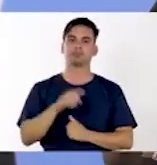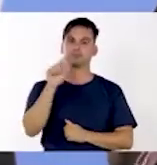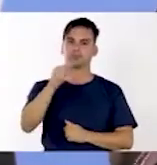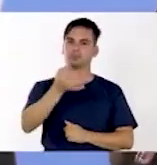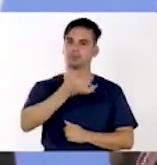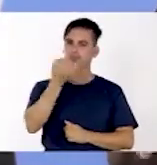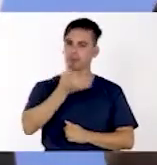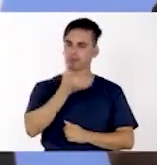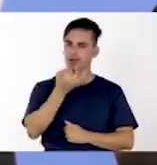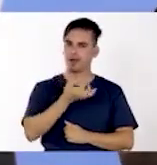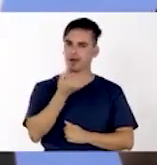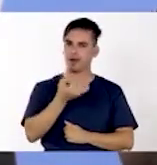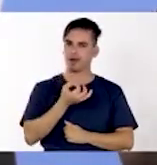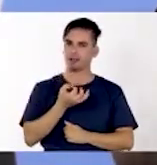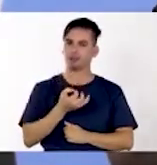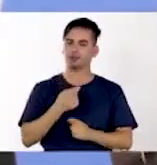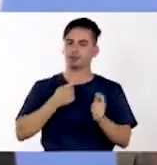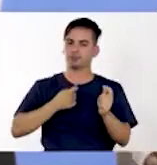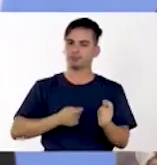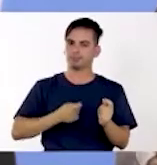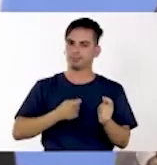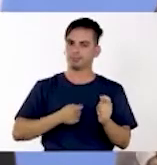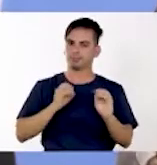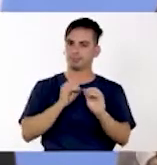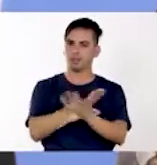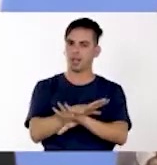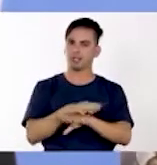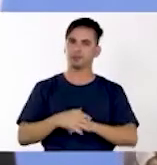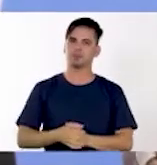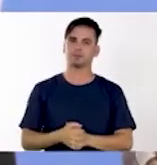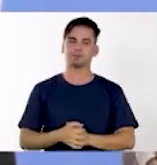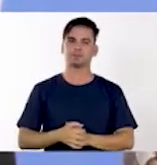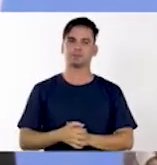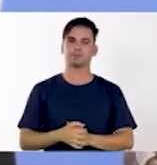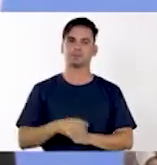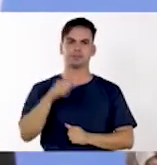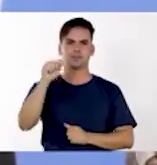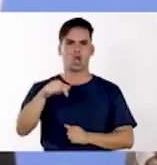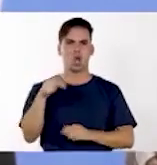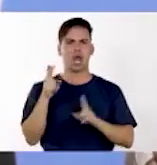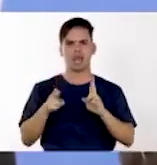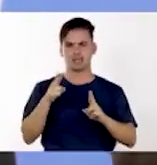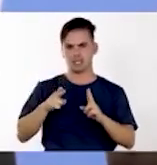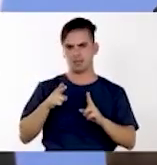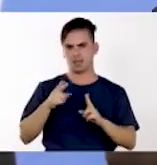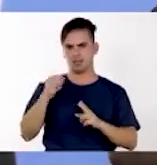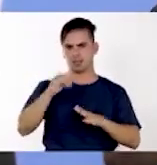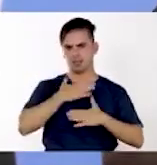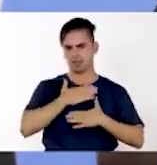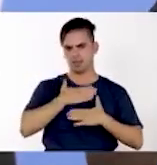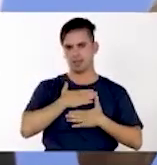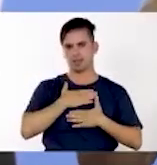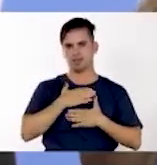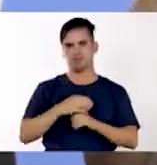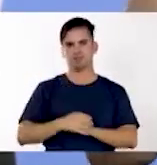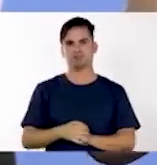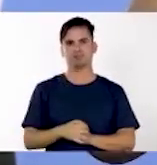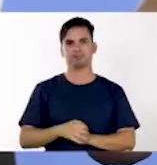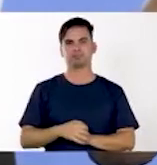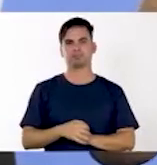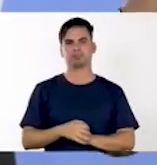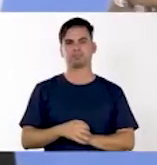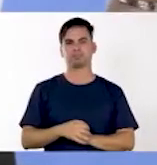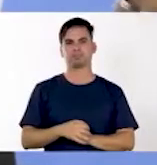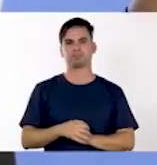aclarando, por eso estamos enfatizando. Y vamos a la actividad. Yo les voy a dejar esto a